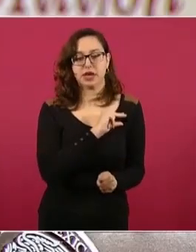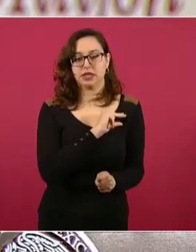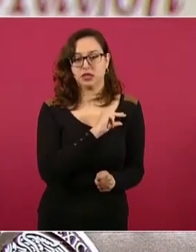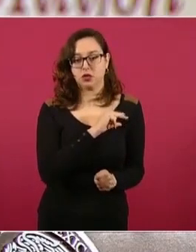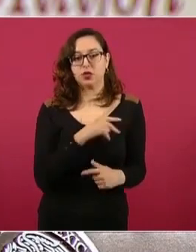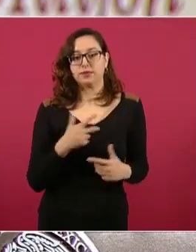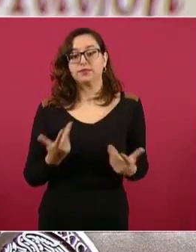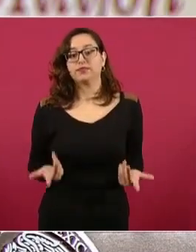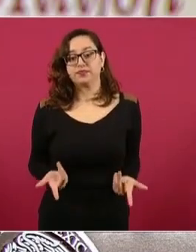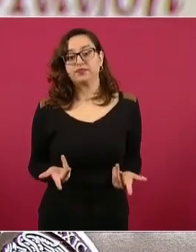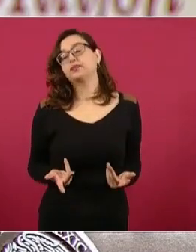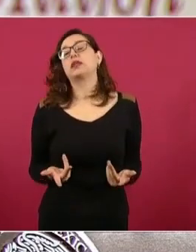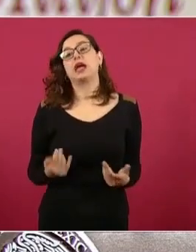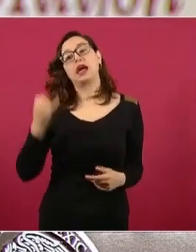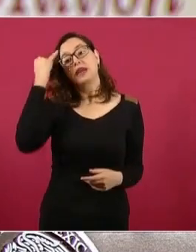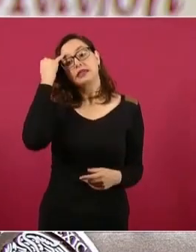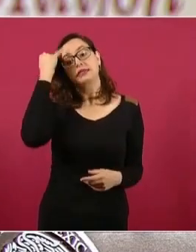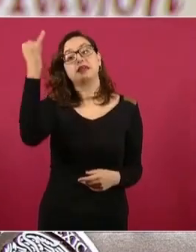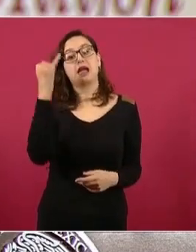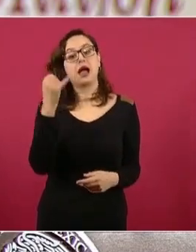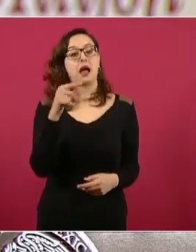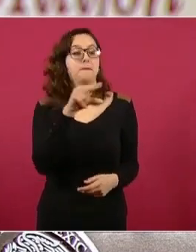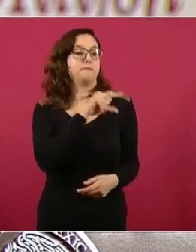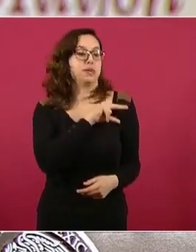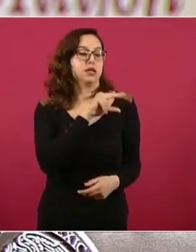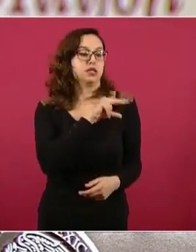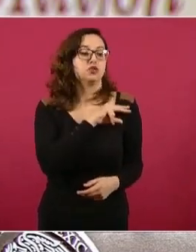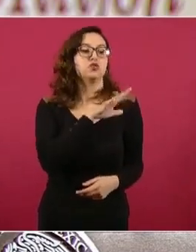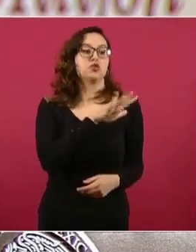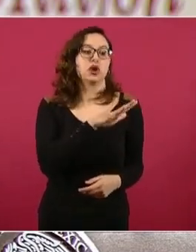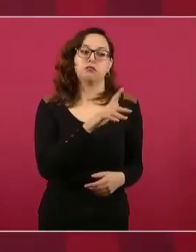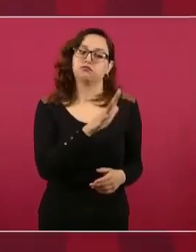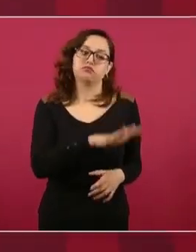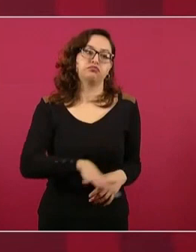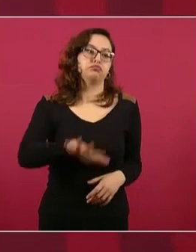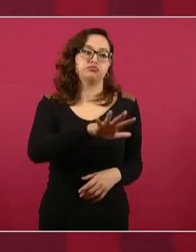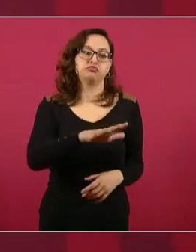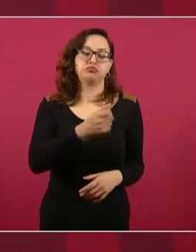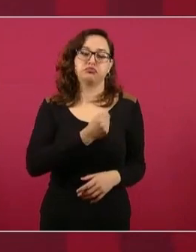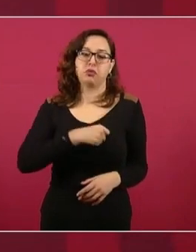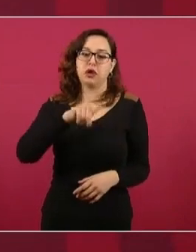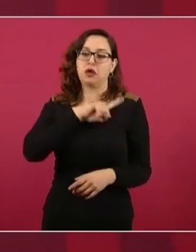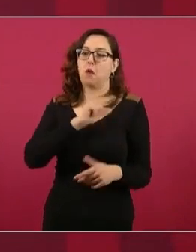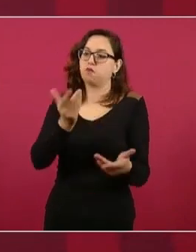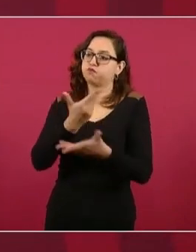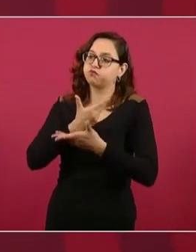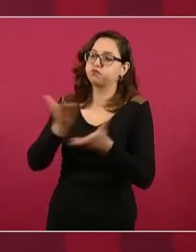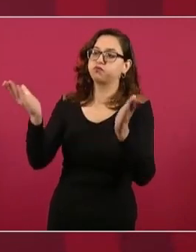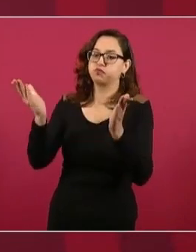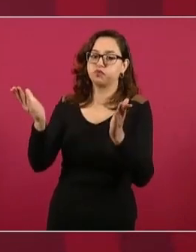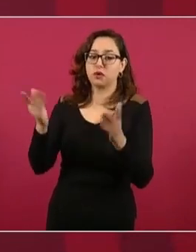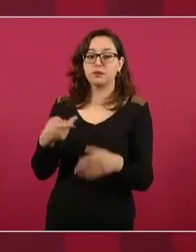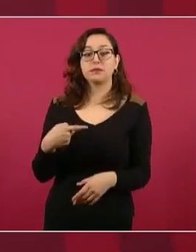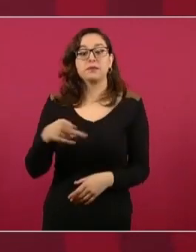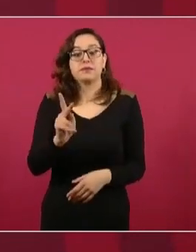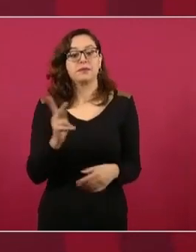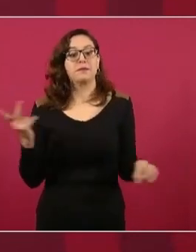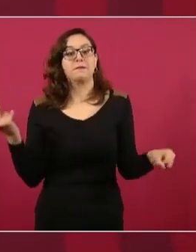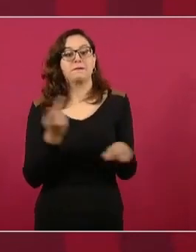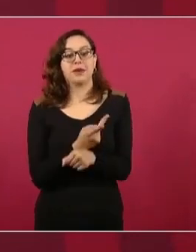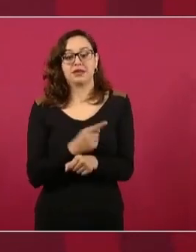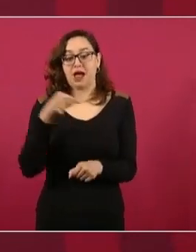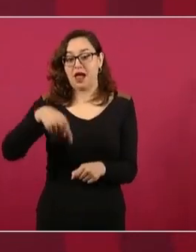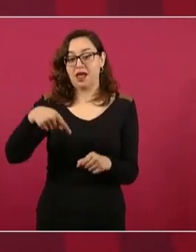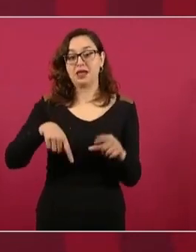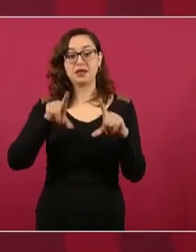ser capaz de proveer servicios de salud para la población, pero al sector privado, en el caso mexicano es